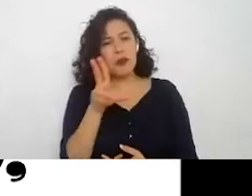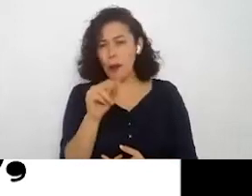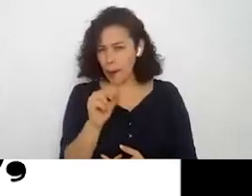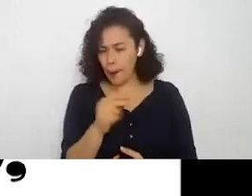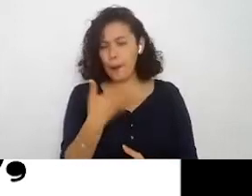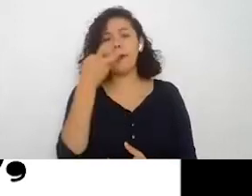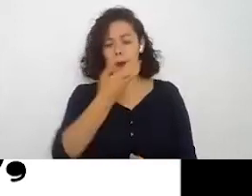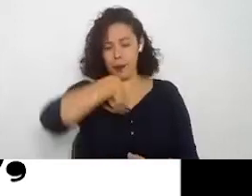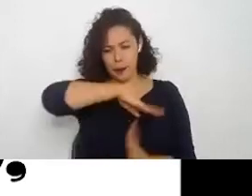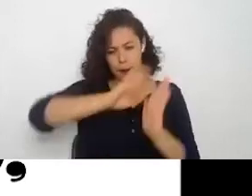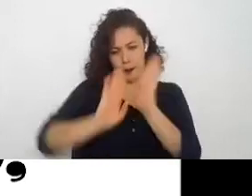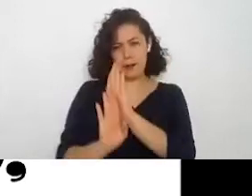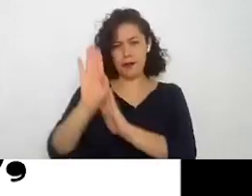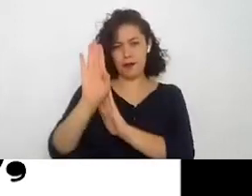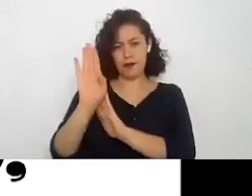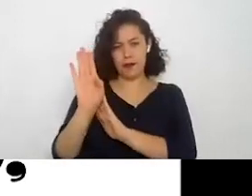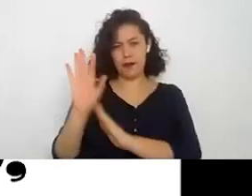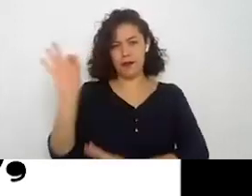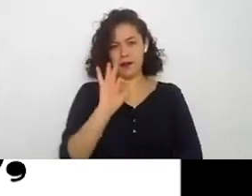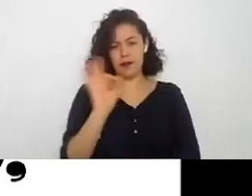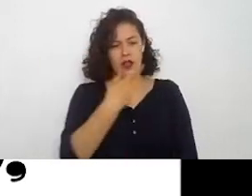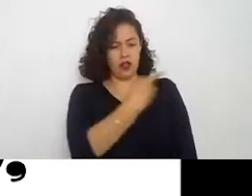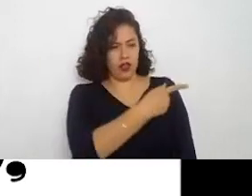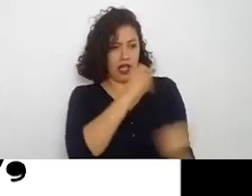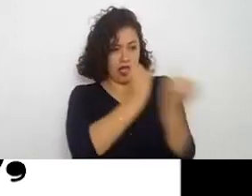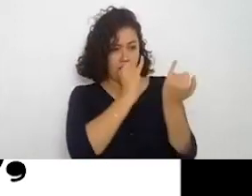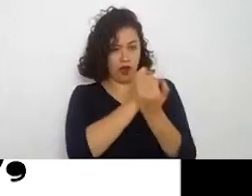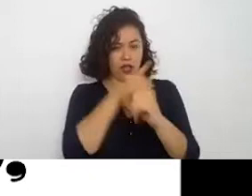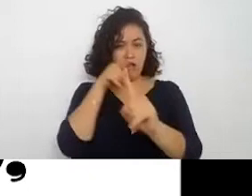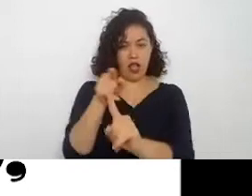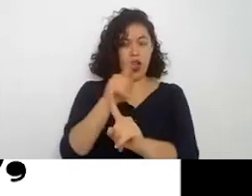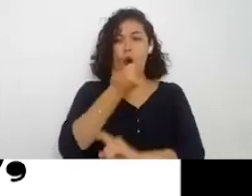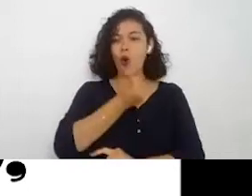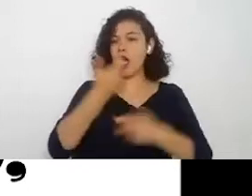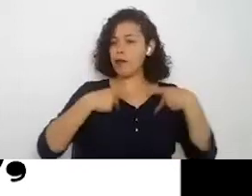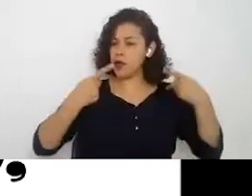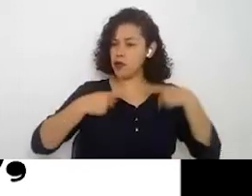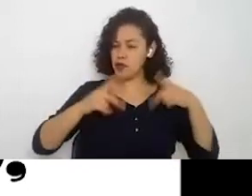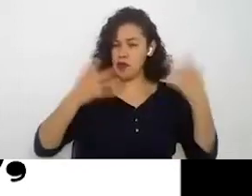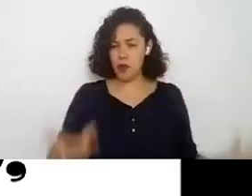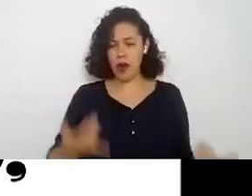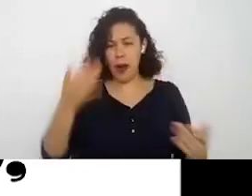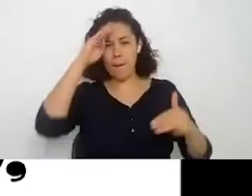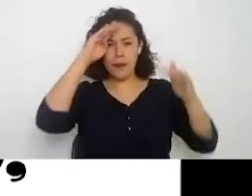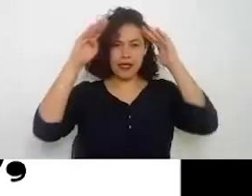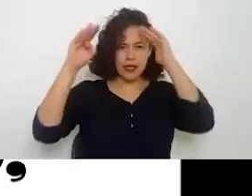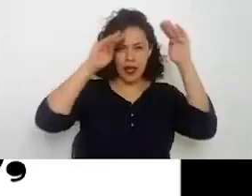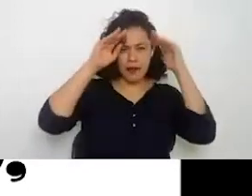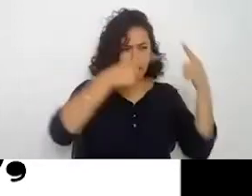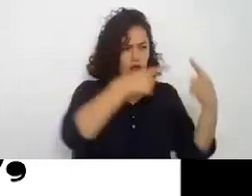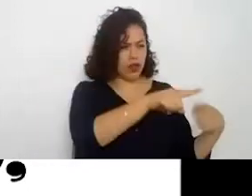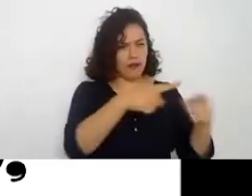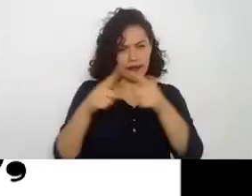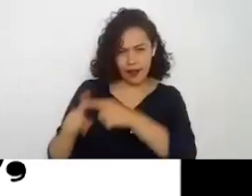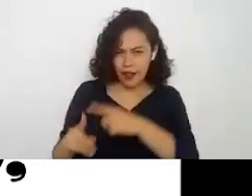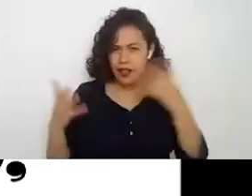hace crecer, aunque sean afines a nuestra causa, son otras cabezas, hay una diversidad de pensamientos, hay una diversidad